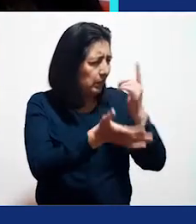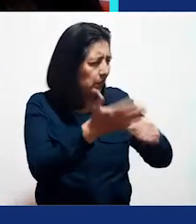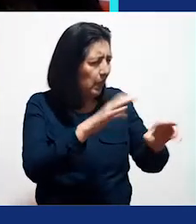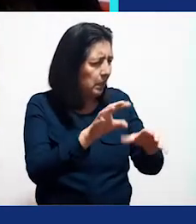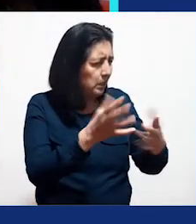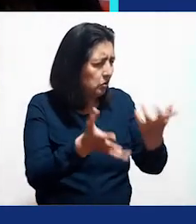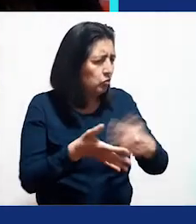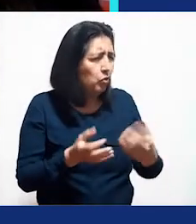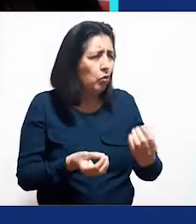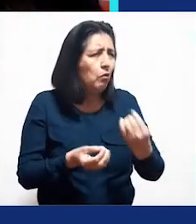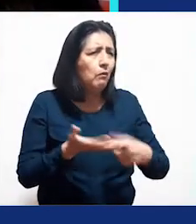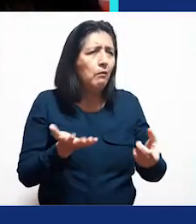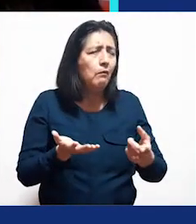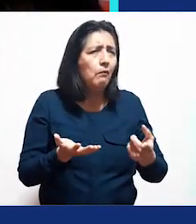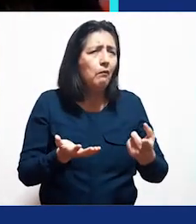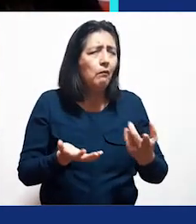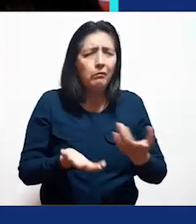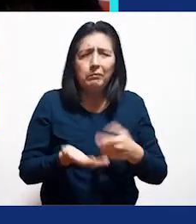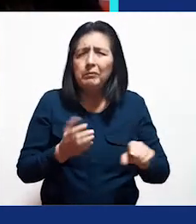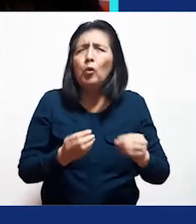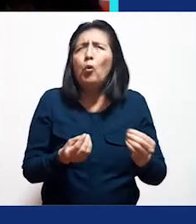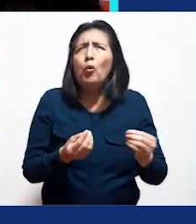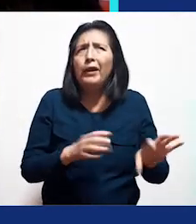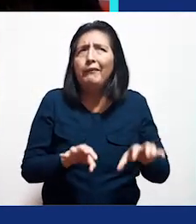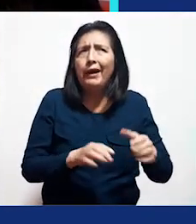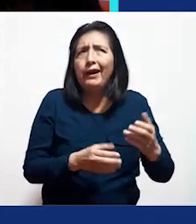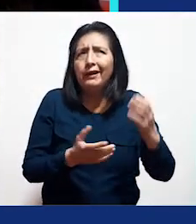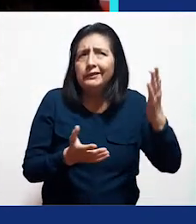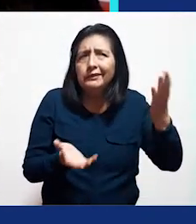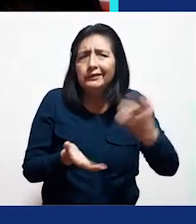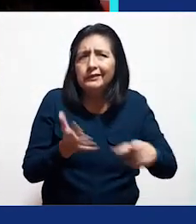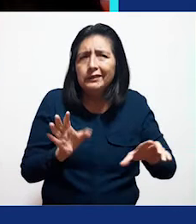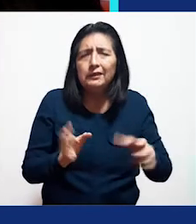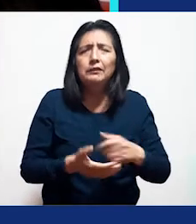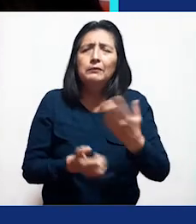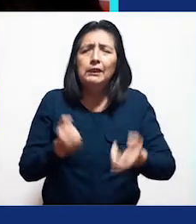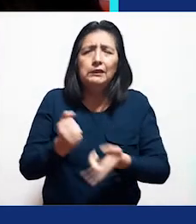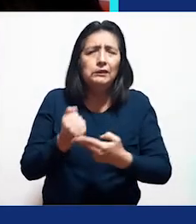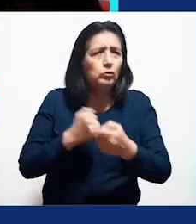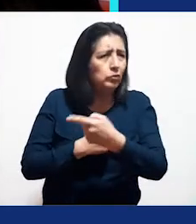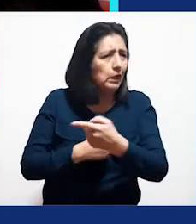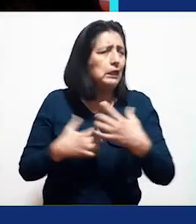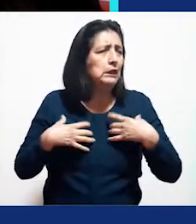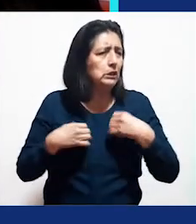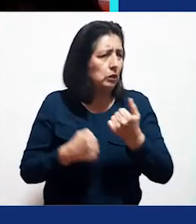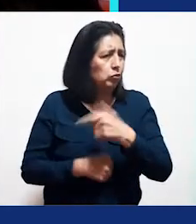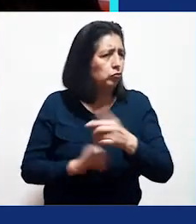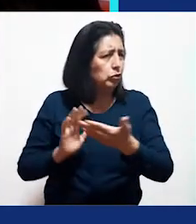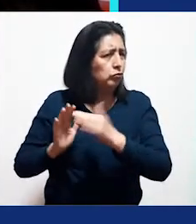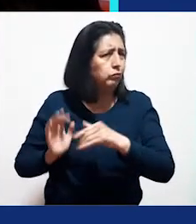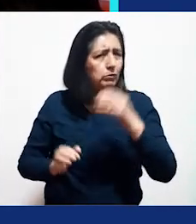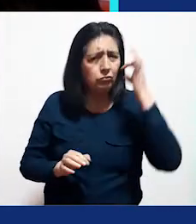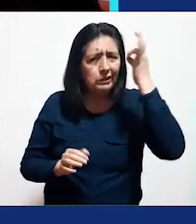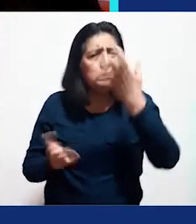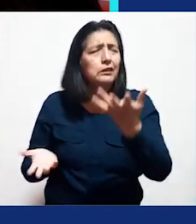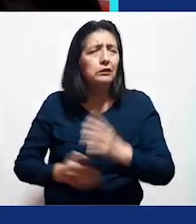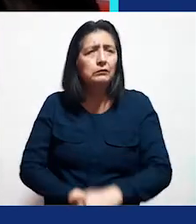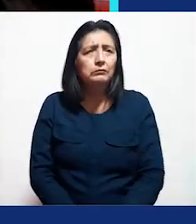está haciendo o proyecta también hacer para garantizar la salud de los pueblos